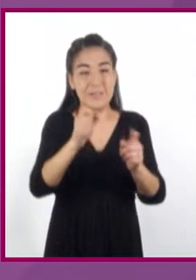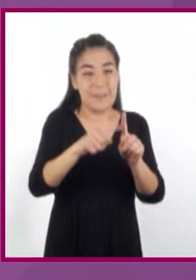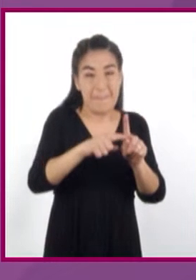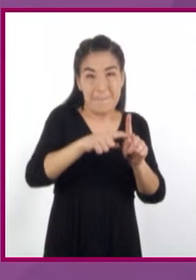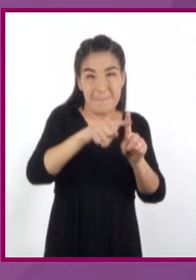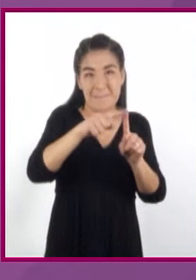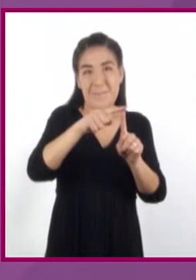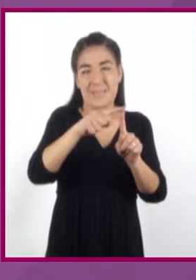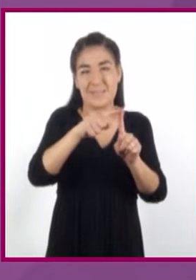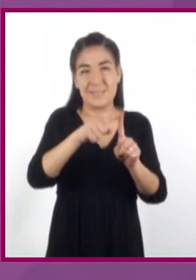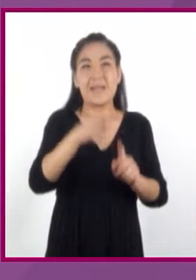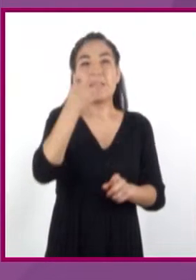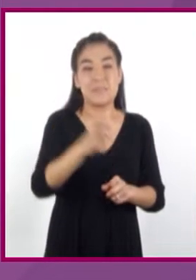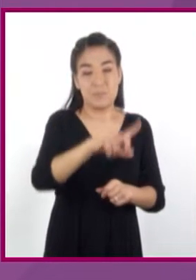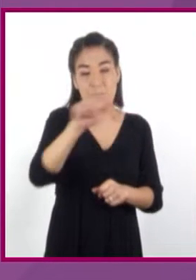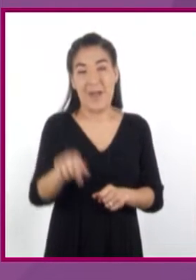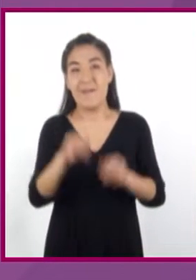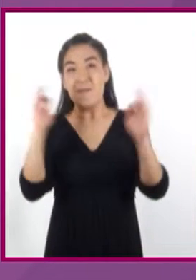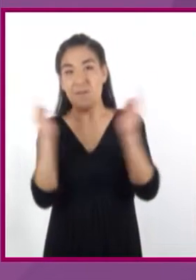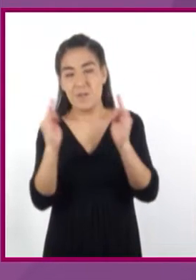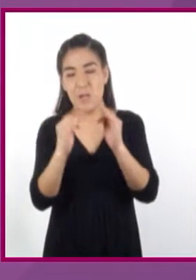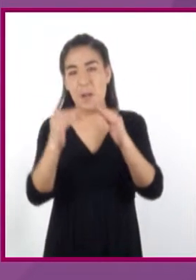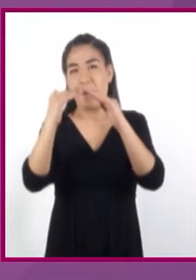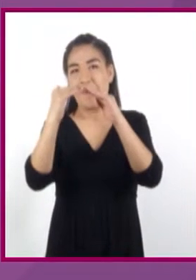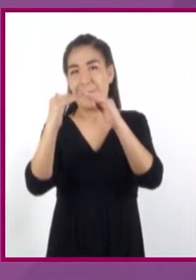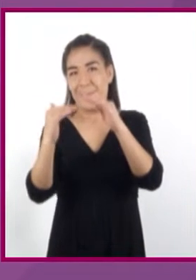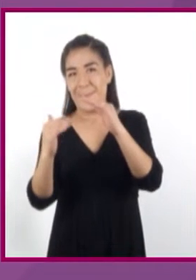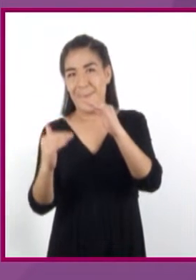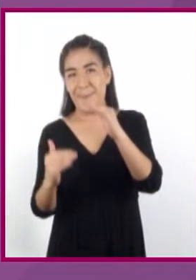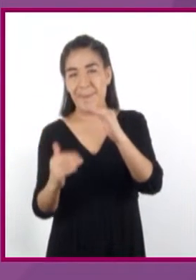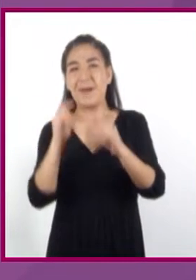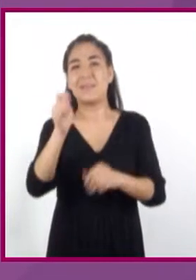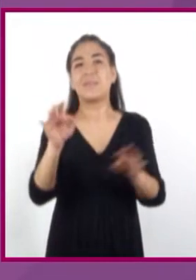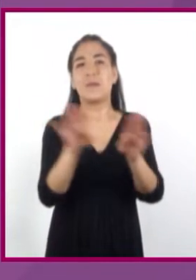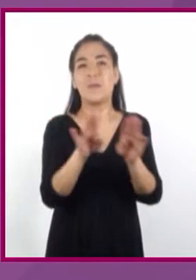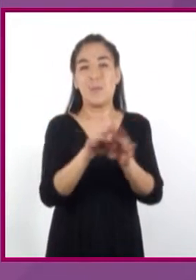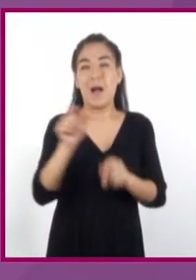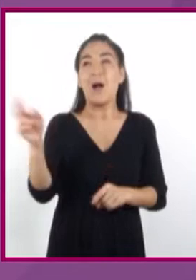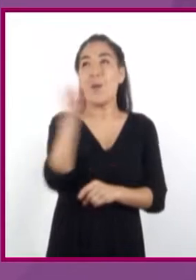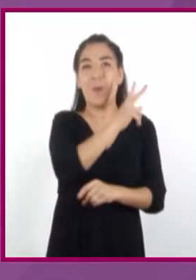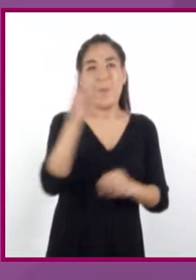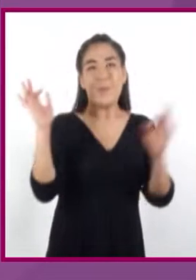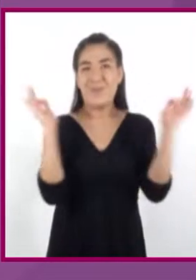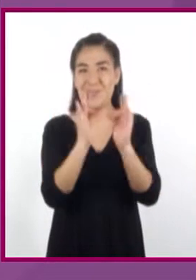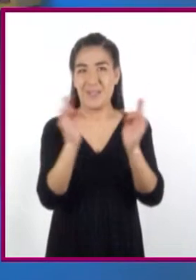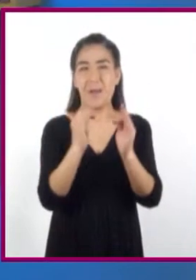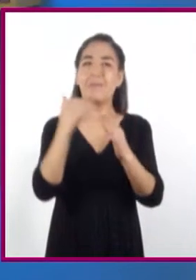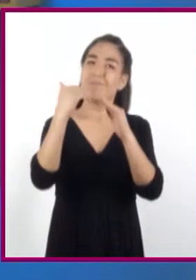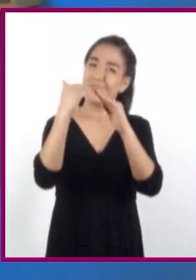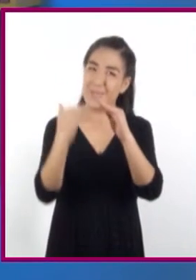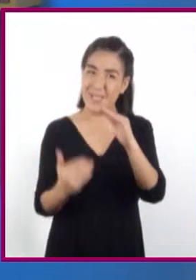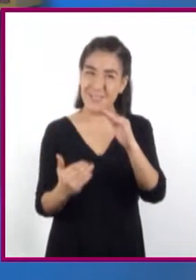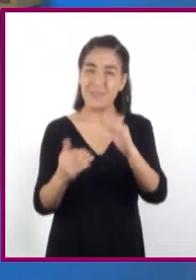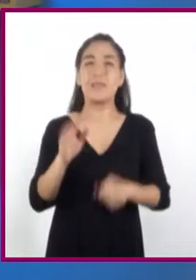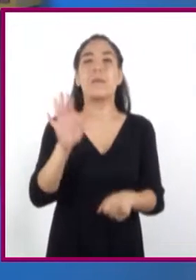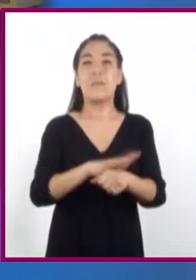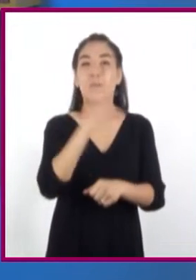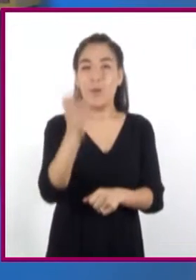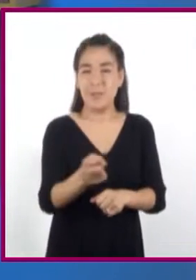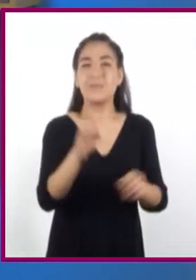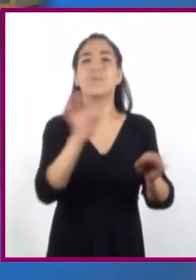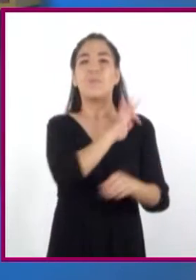densidad y las frías bajan, ya que la densidad del aire frío es menor. Por ello es que